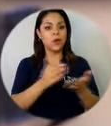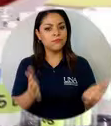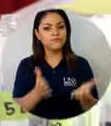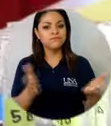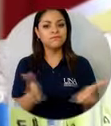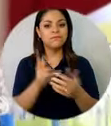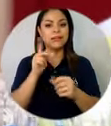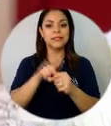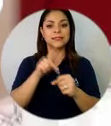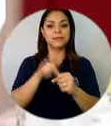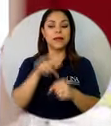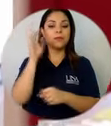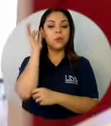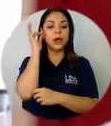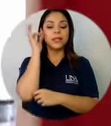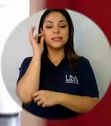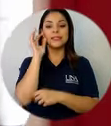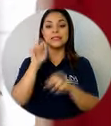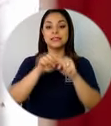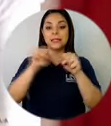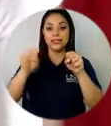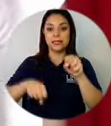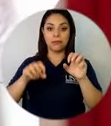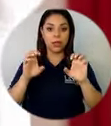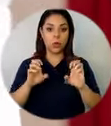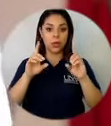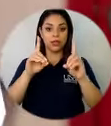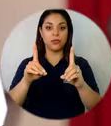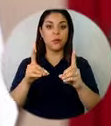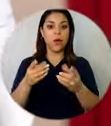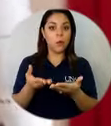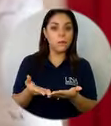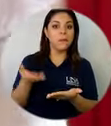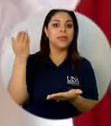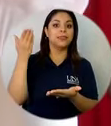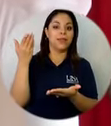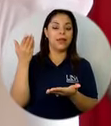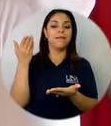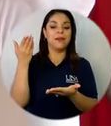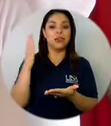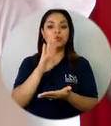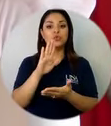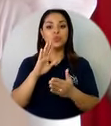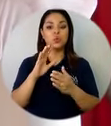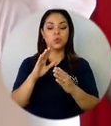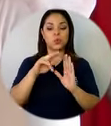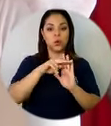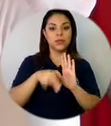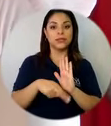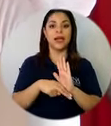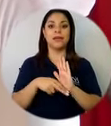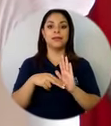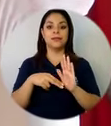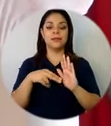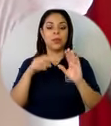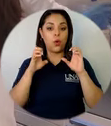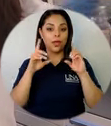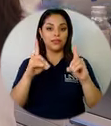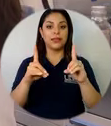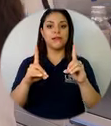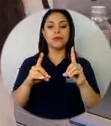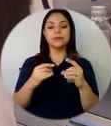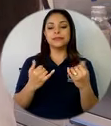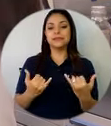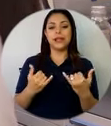la participación de las mujeres en el sistema educativo, que aumentaran su calificación educativa y que posteriormente se incorporaran al mercado